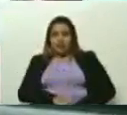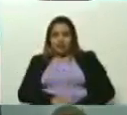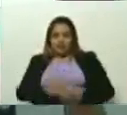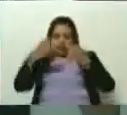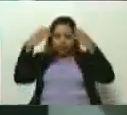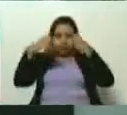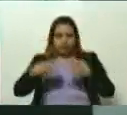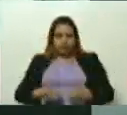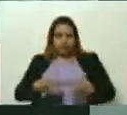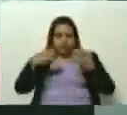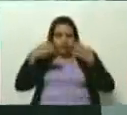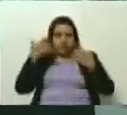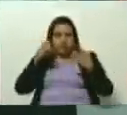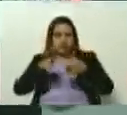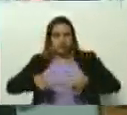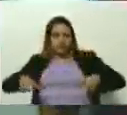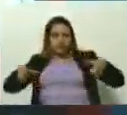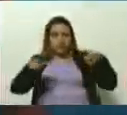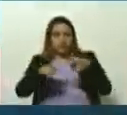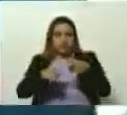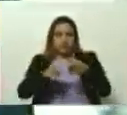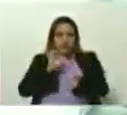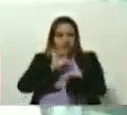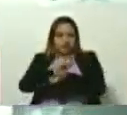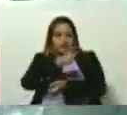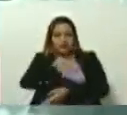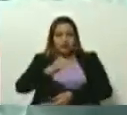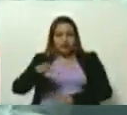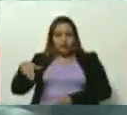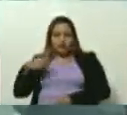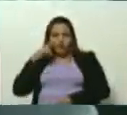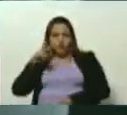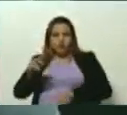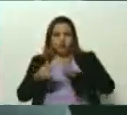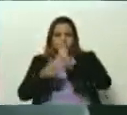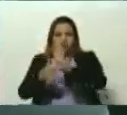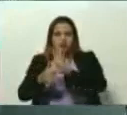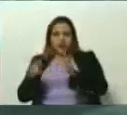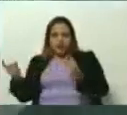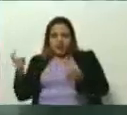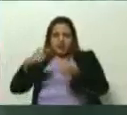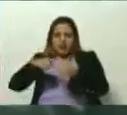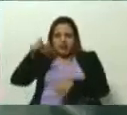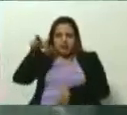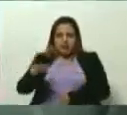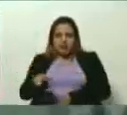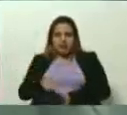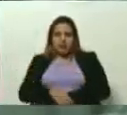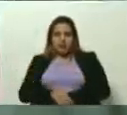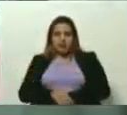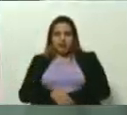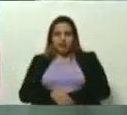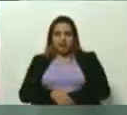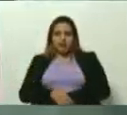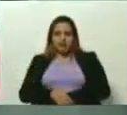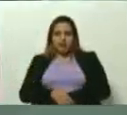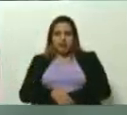encuentra ubicado en los establecimientos penitenciarios. Como ustedes pueden observar, él ingresa a la persona, esto va para